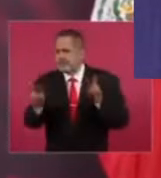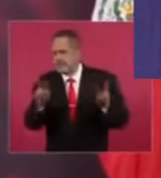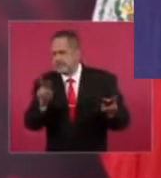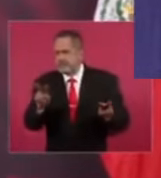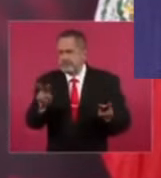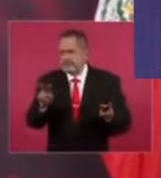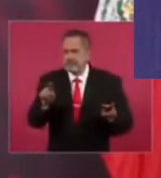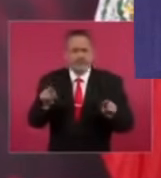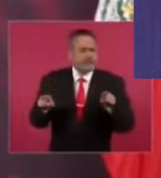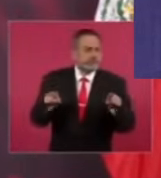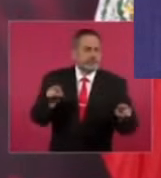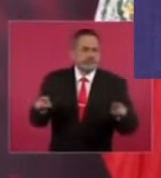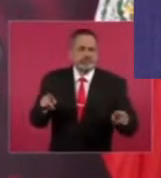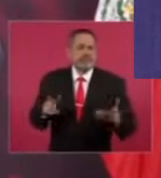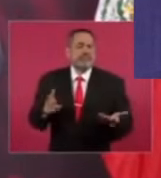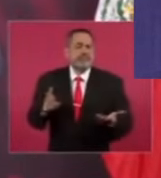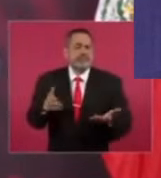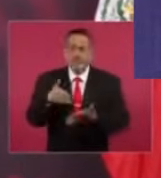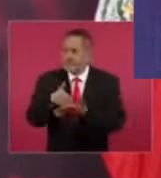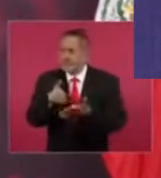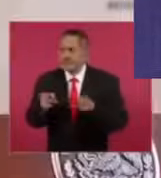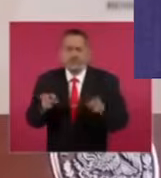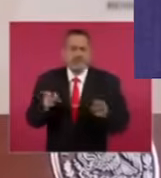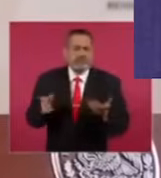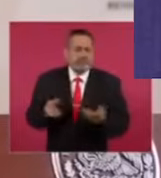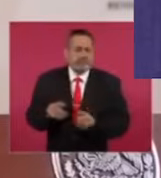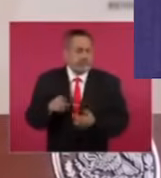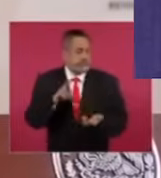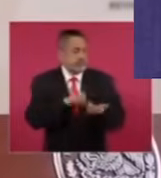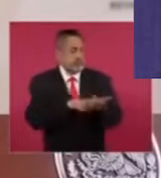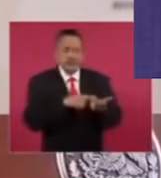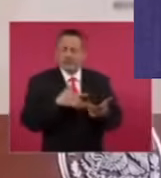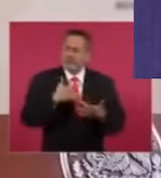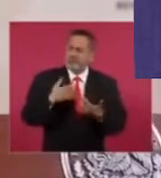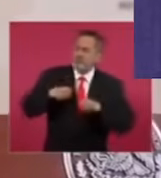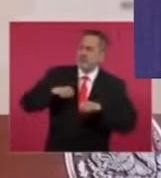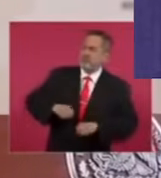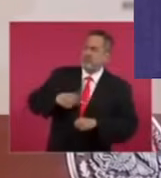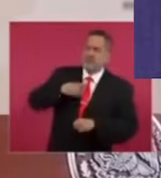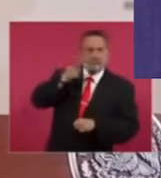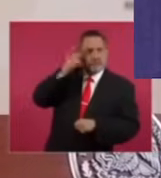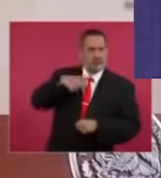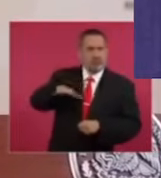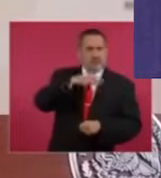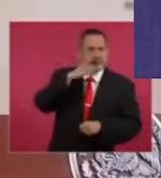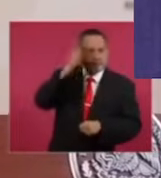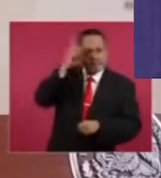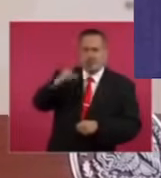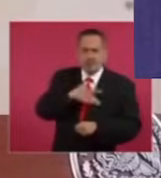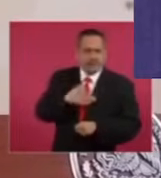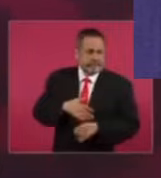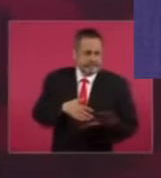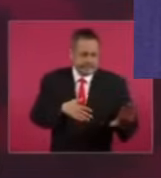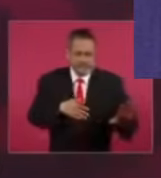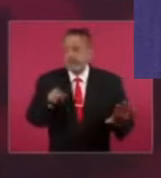entre los que se sentían dueños de México y el